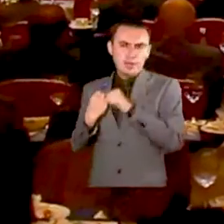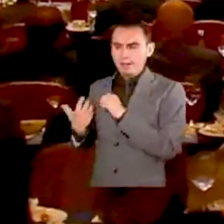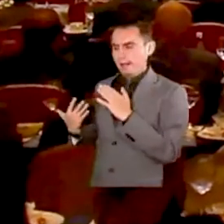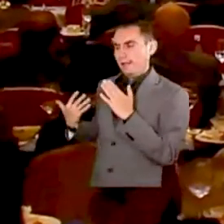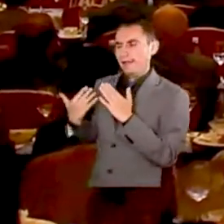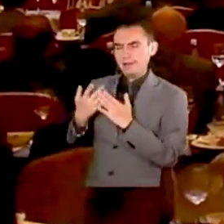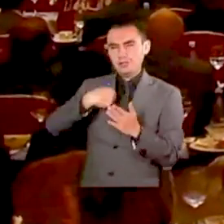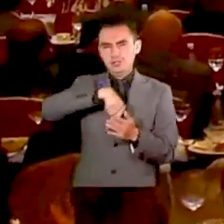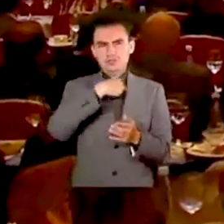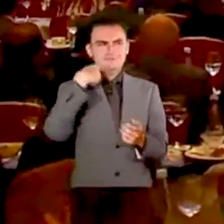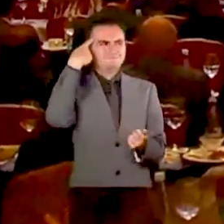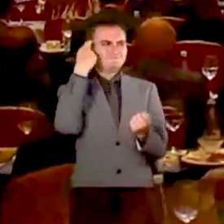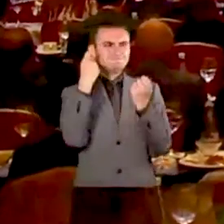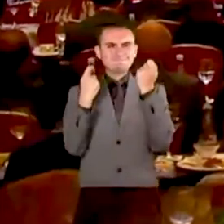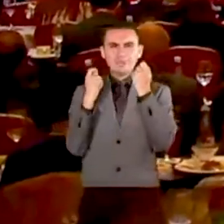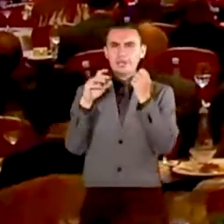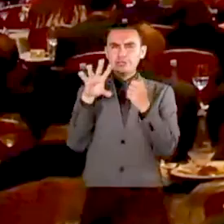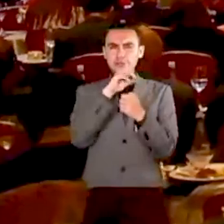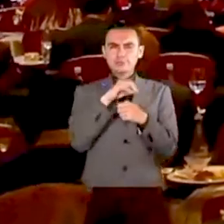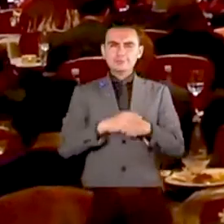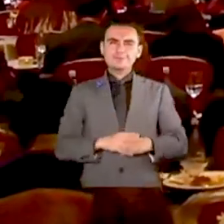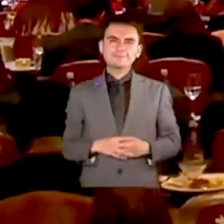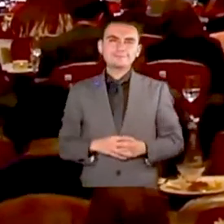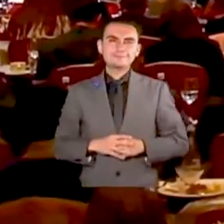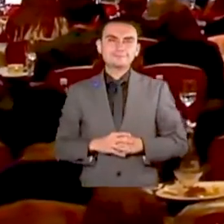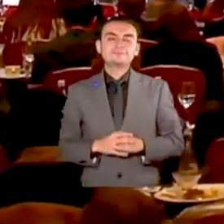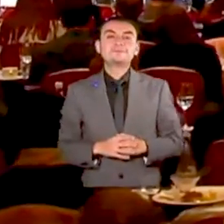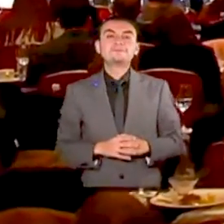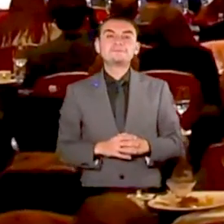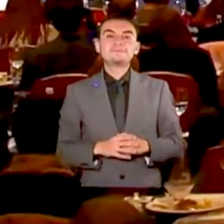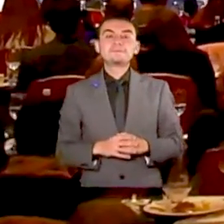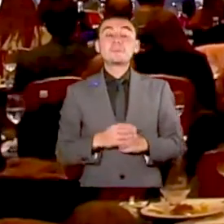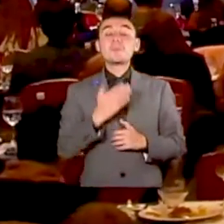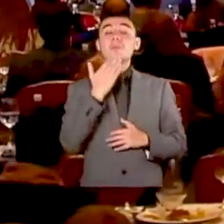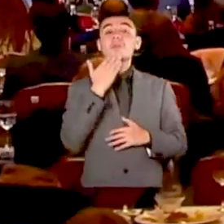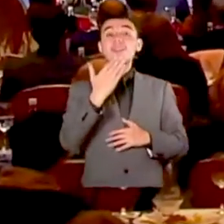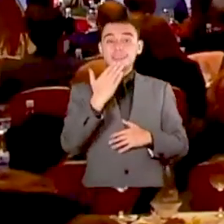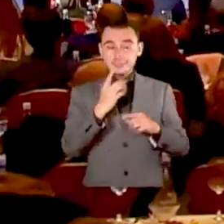angustias que sufrimos todos los ciudadanos del país. Gracias, señora